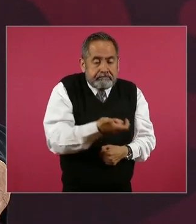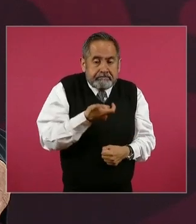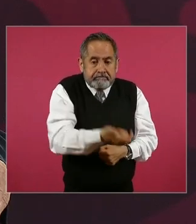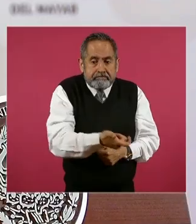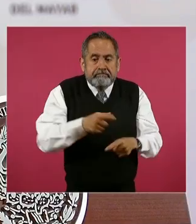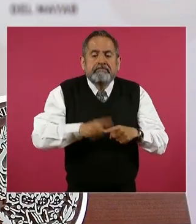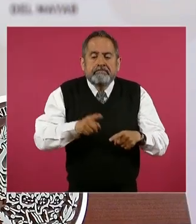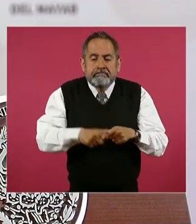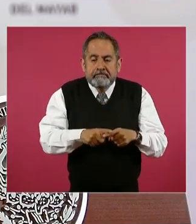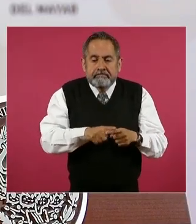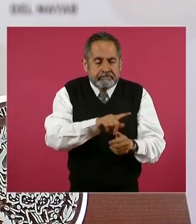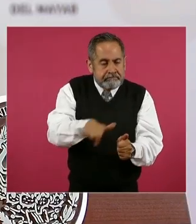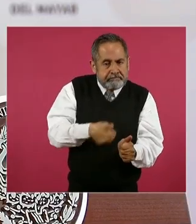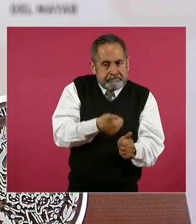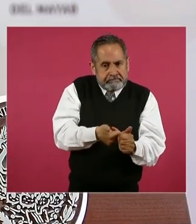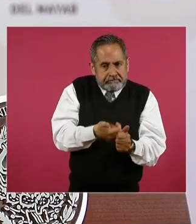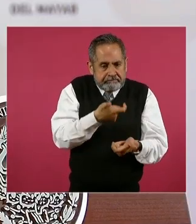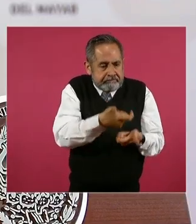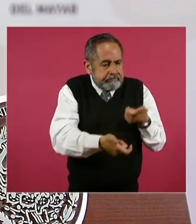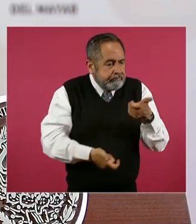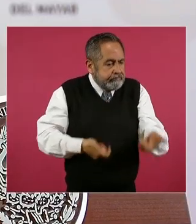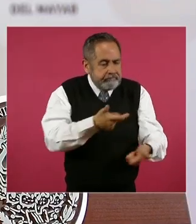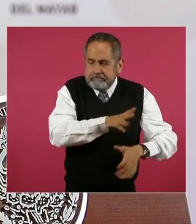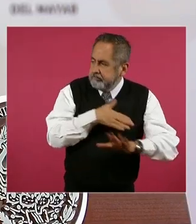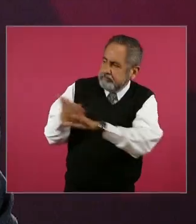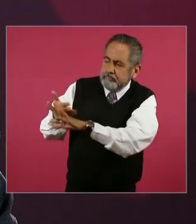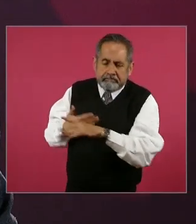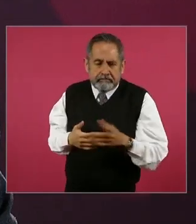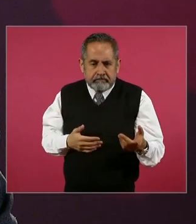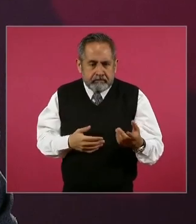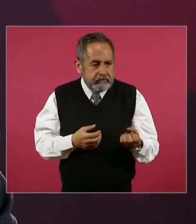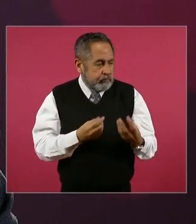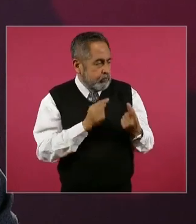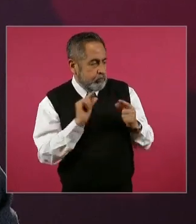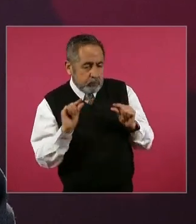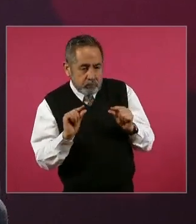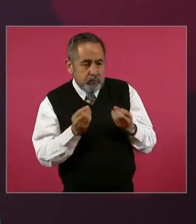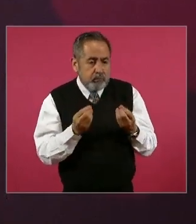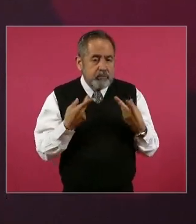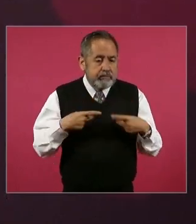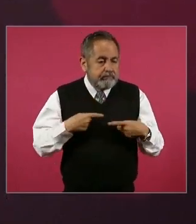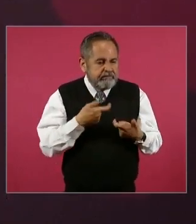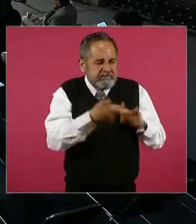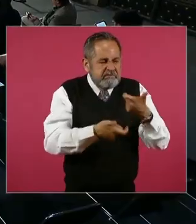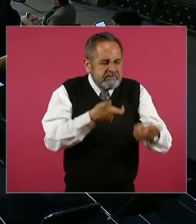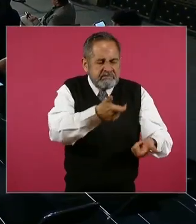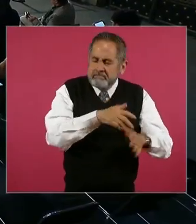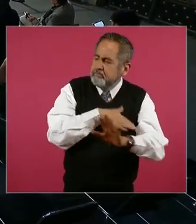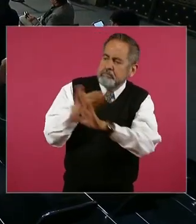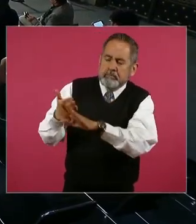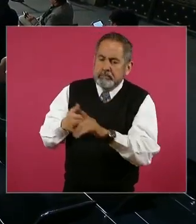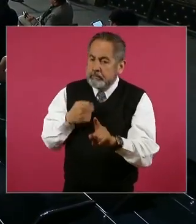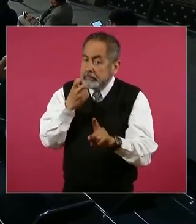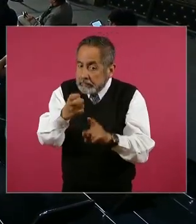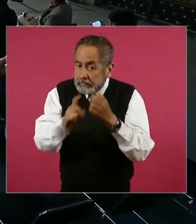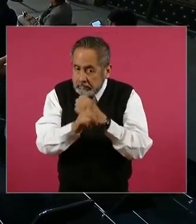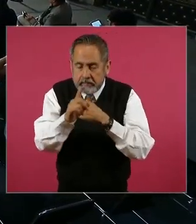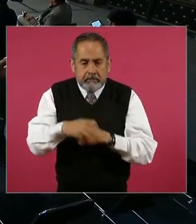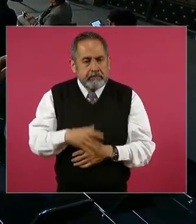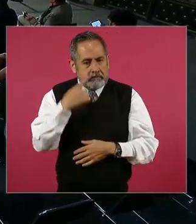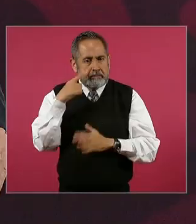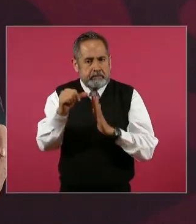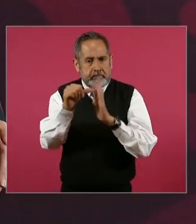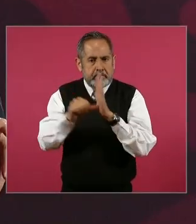o algunos la financiaron no sabemos si pocos o muchos pero Miren el artículo séptimo de